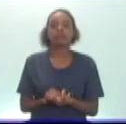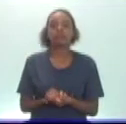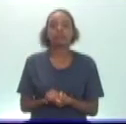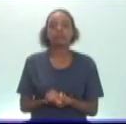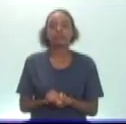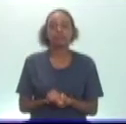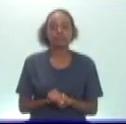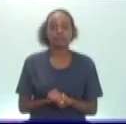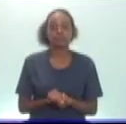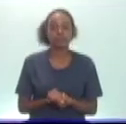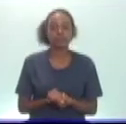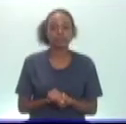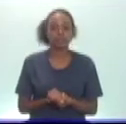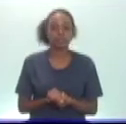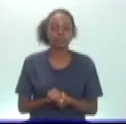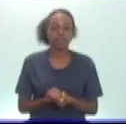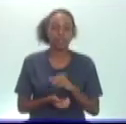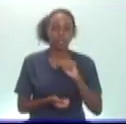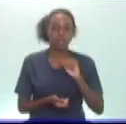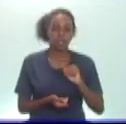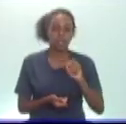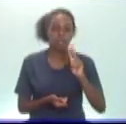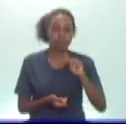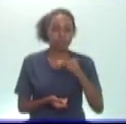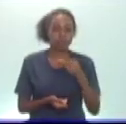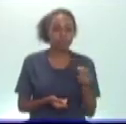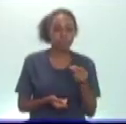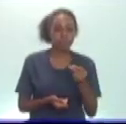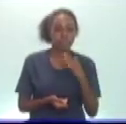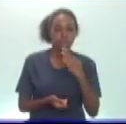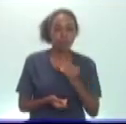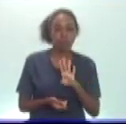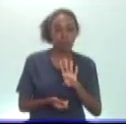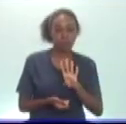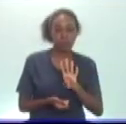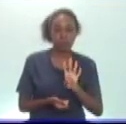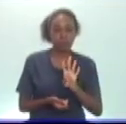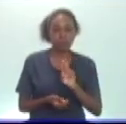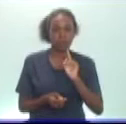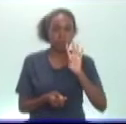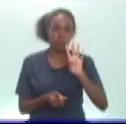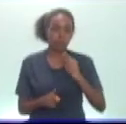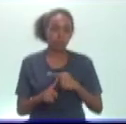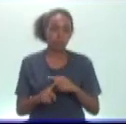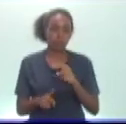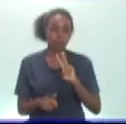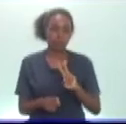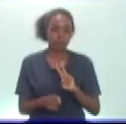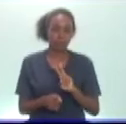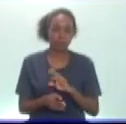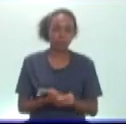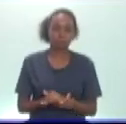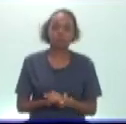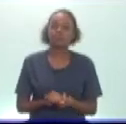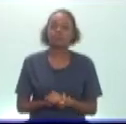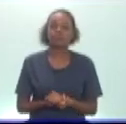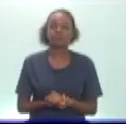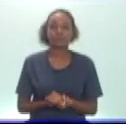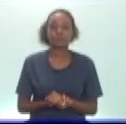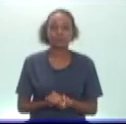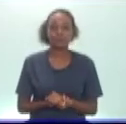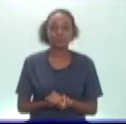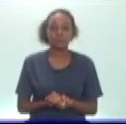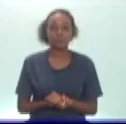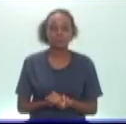En este caso, el dígito de las unidades está ocupado por la cifra básica 4. 4 por 2 y 4 por 6. Conociendo